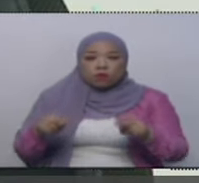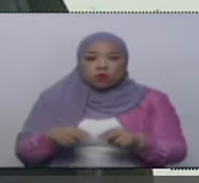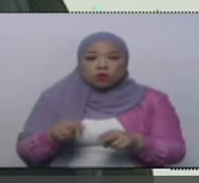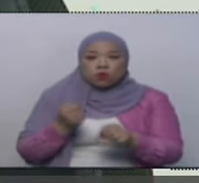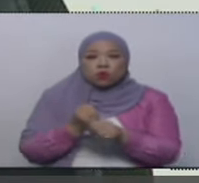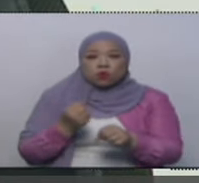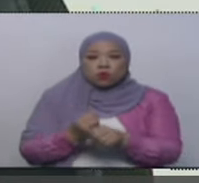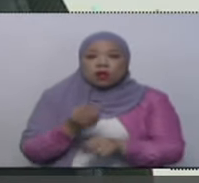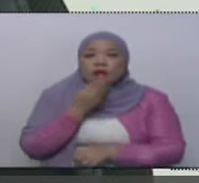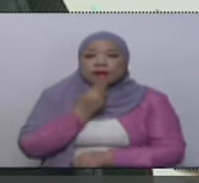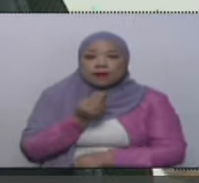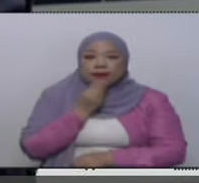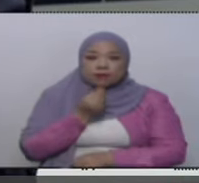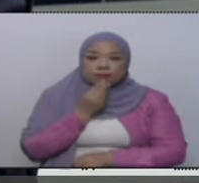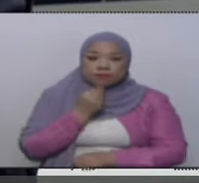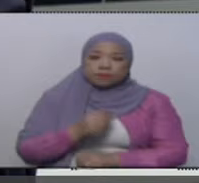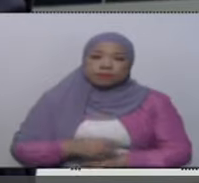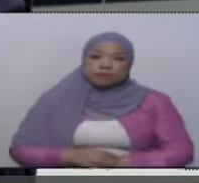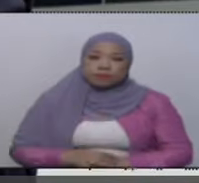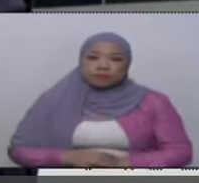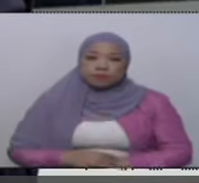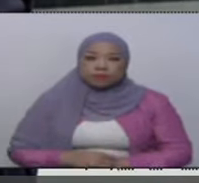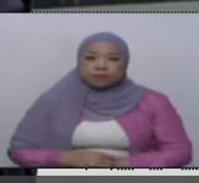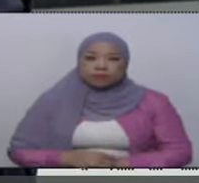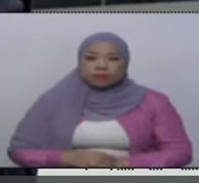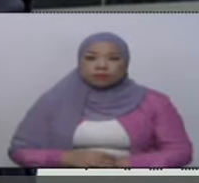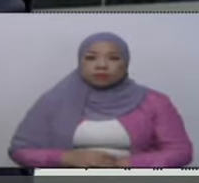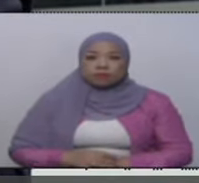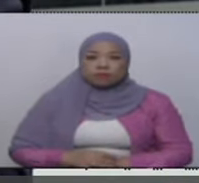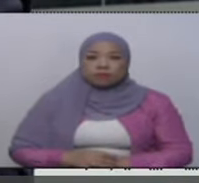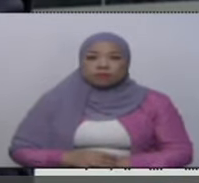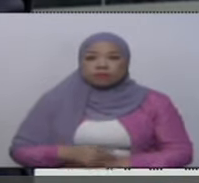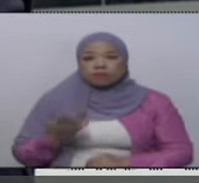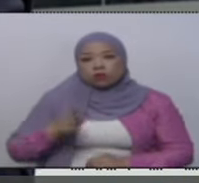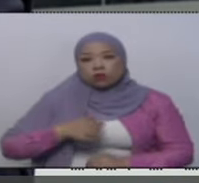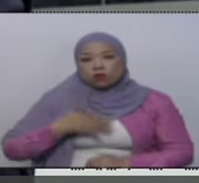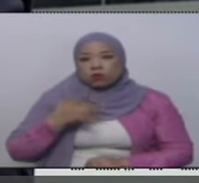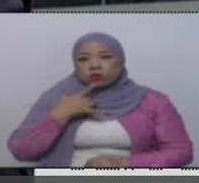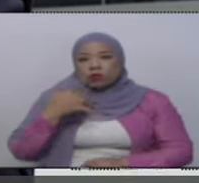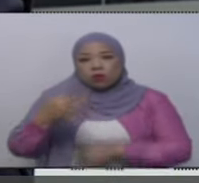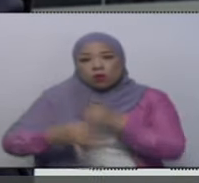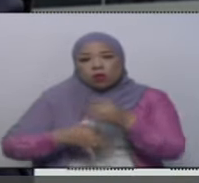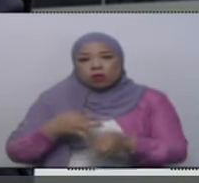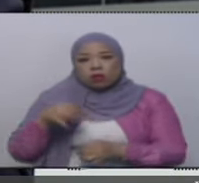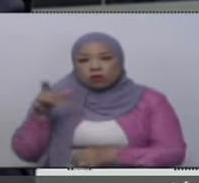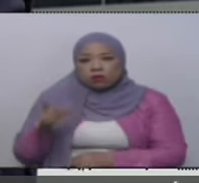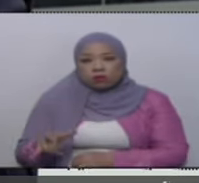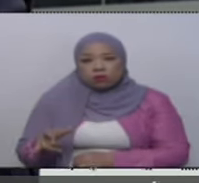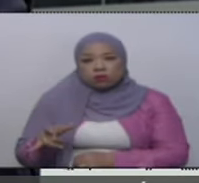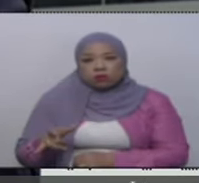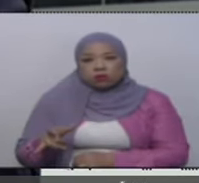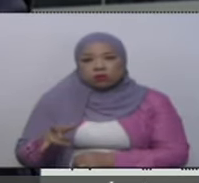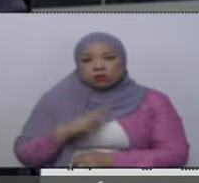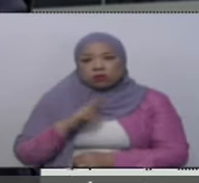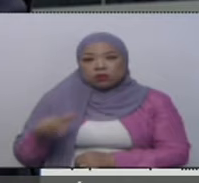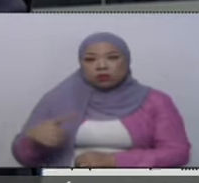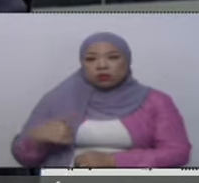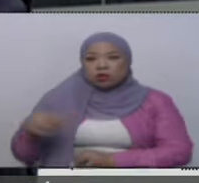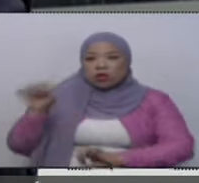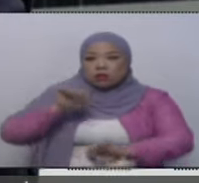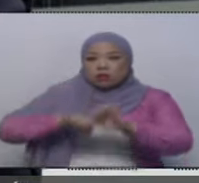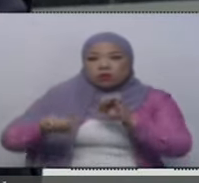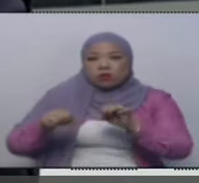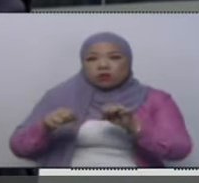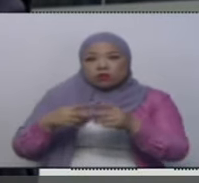parte de Israel. Palestina es la patria humana, pudiéramos definirlo así. Así como nosotros defendemos